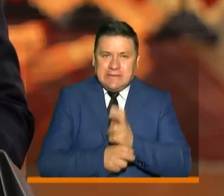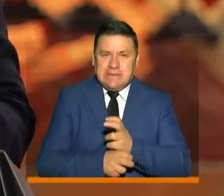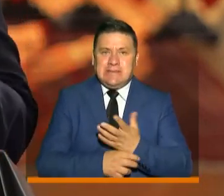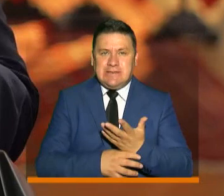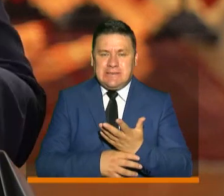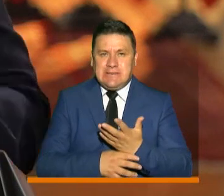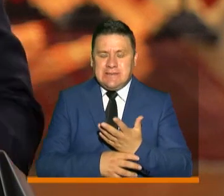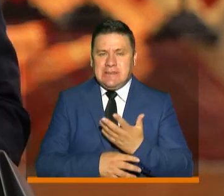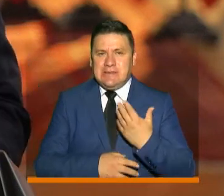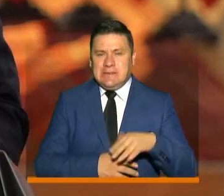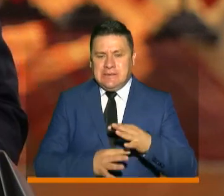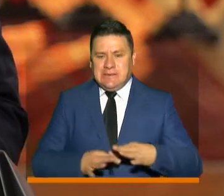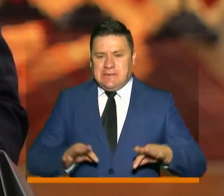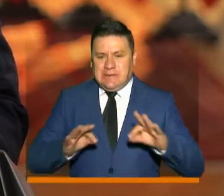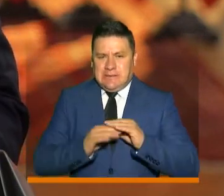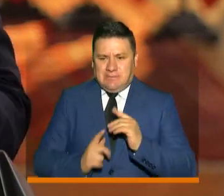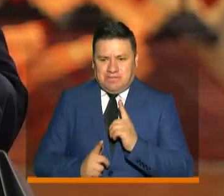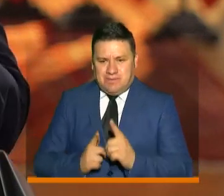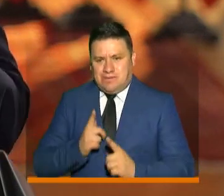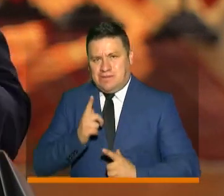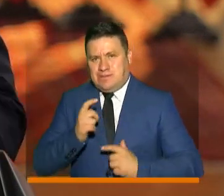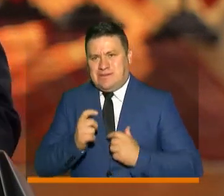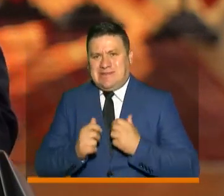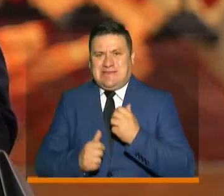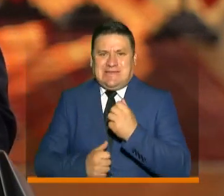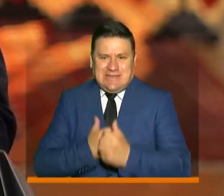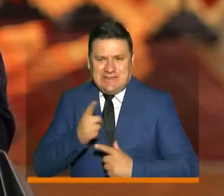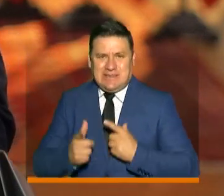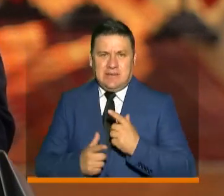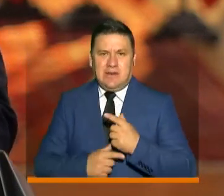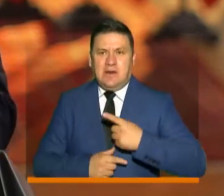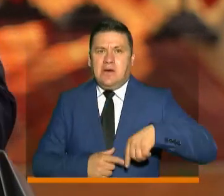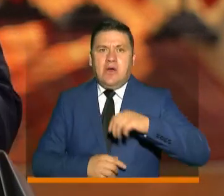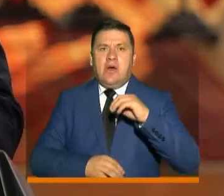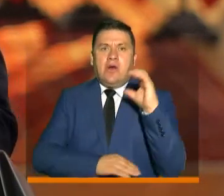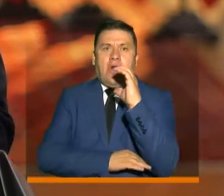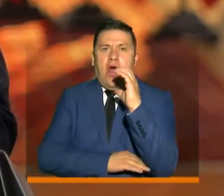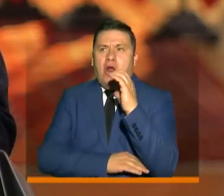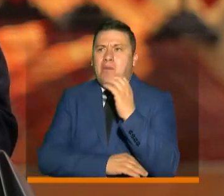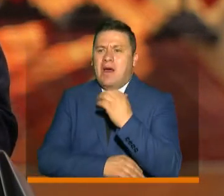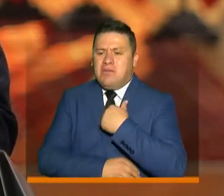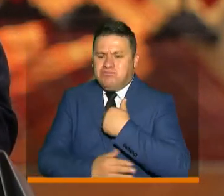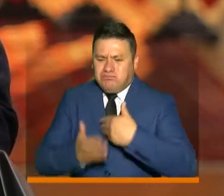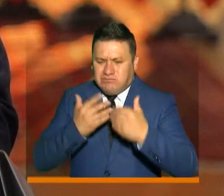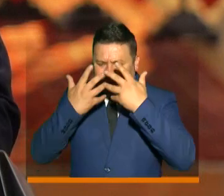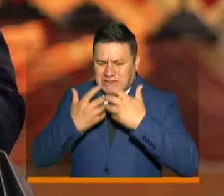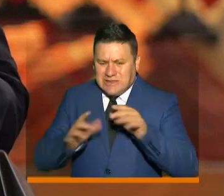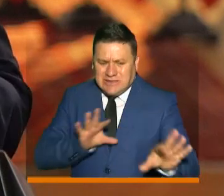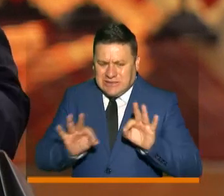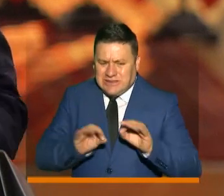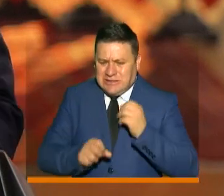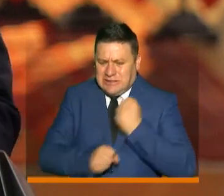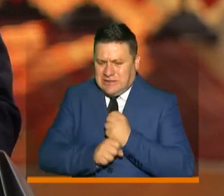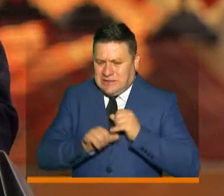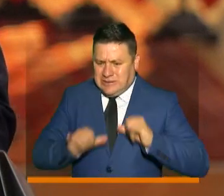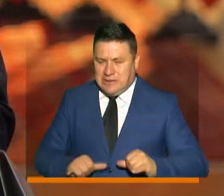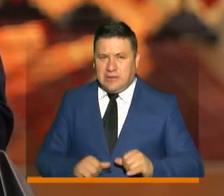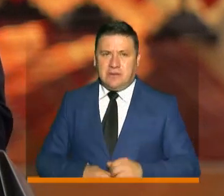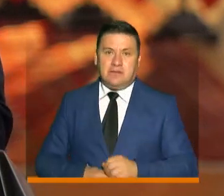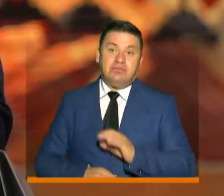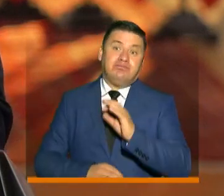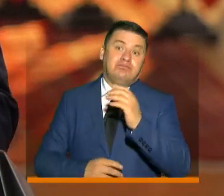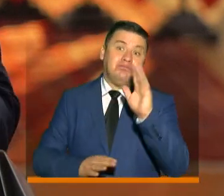adquiere un valor único al igual que aquellos que se la juegan por colombia' generando empleo nuestra promesa de menos